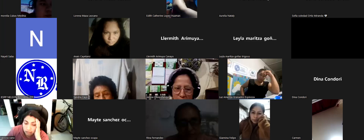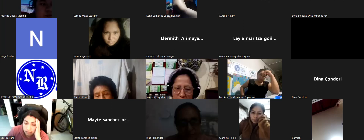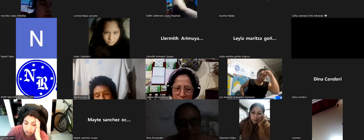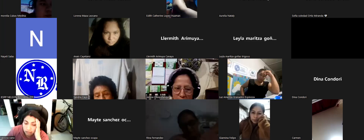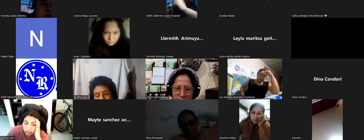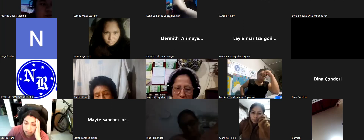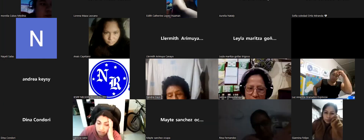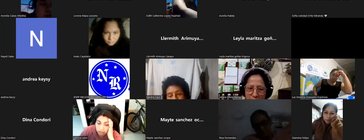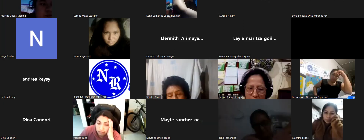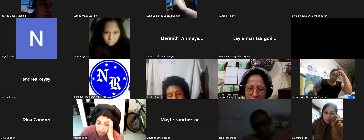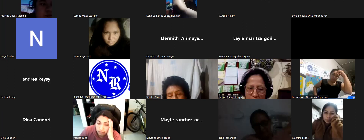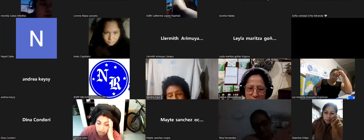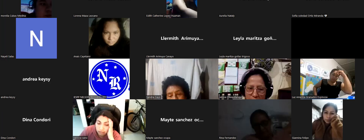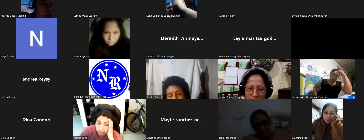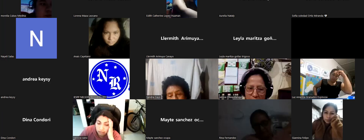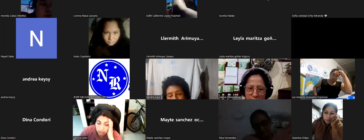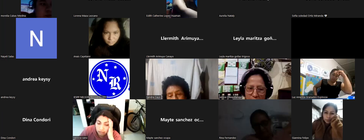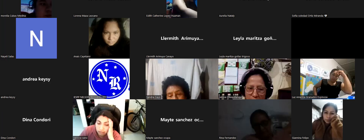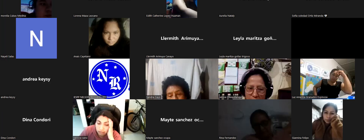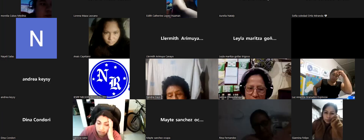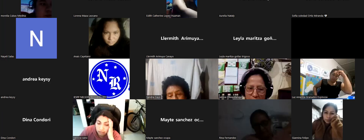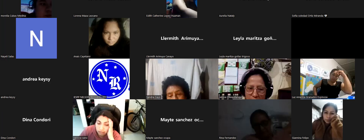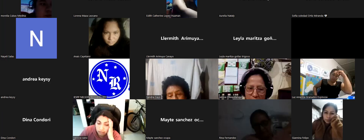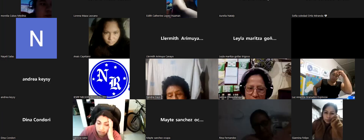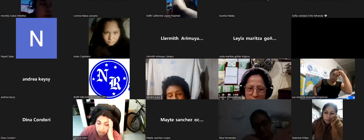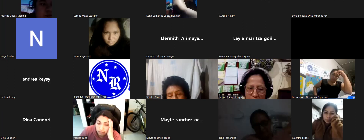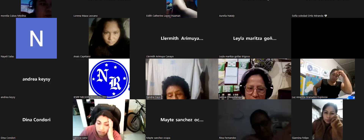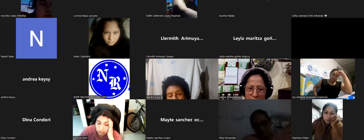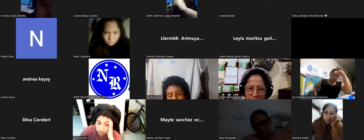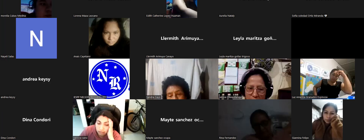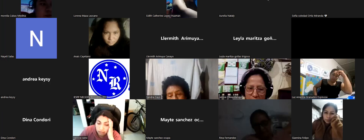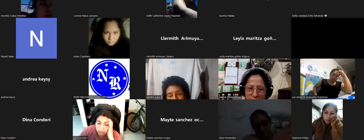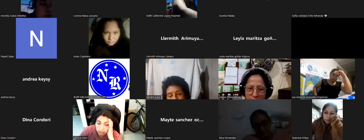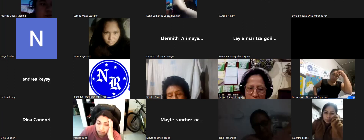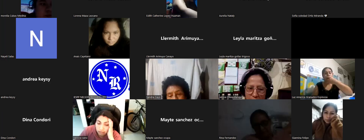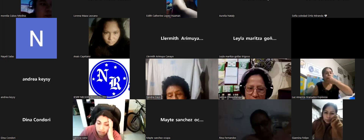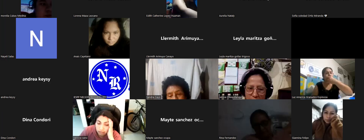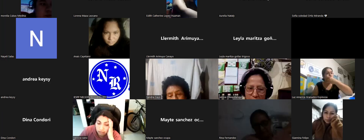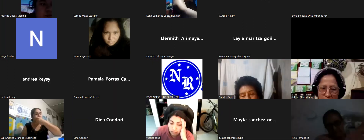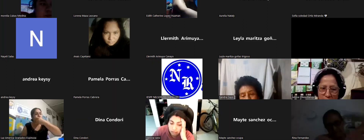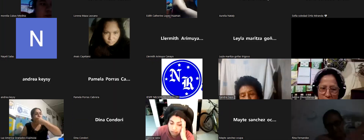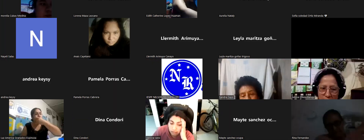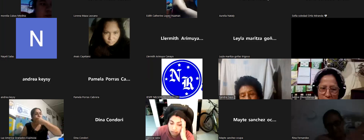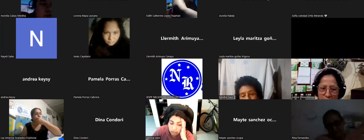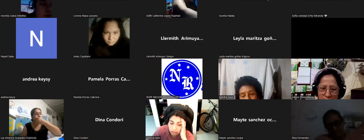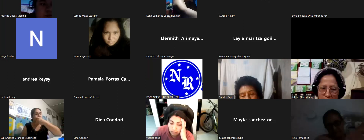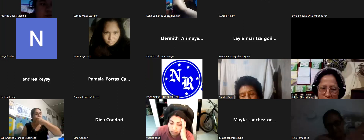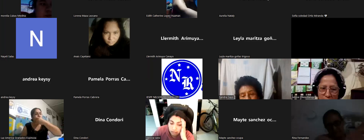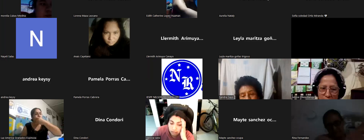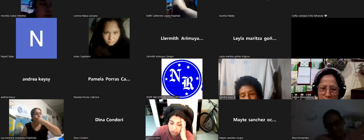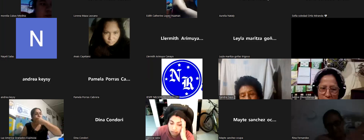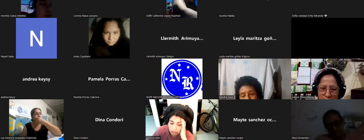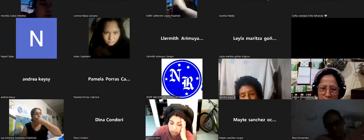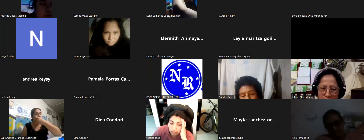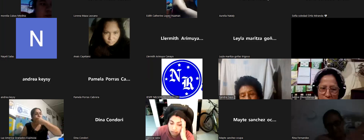candidato, ¿no? Eso es con lo que respecta en cuestión política, ¿no? Pero en ese momento el pobre, digámoslo así,